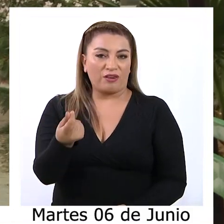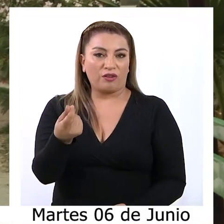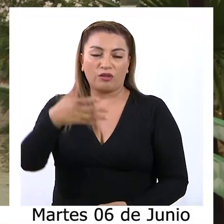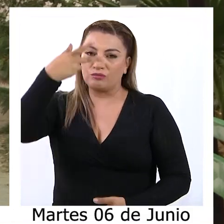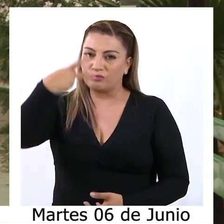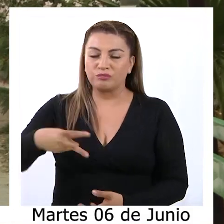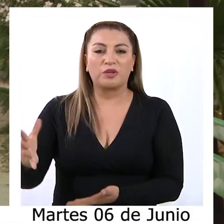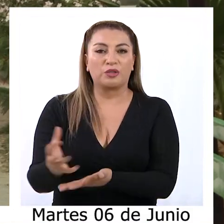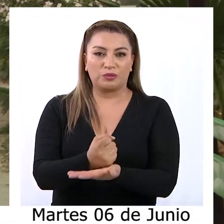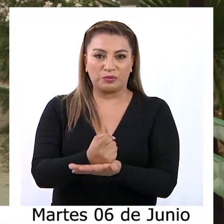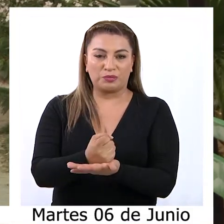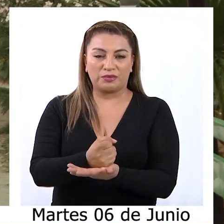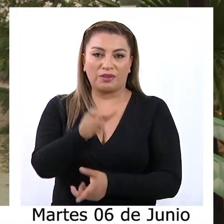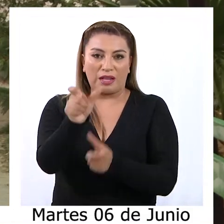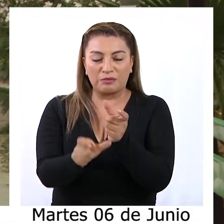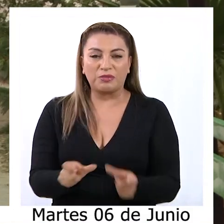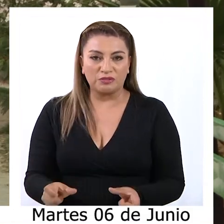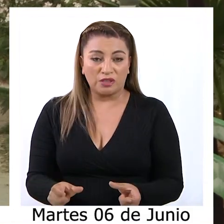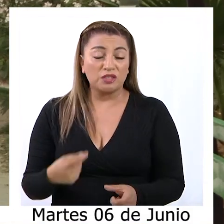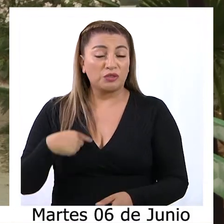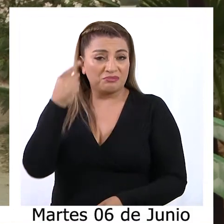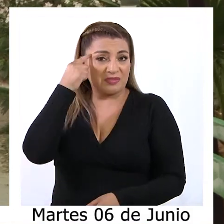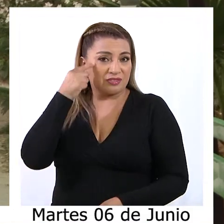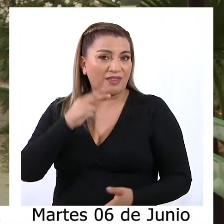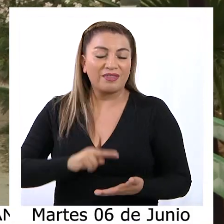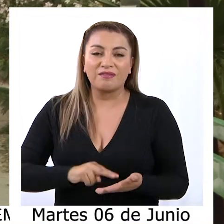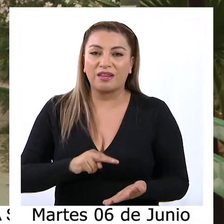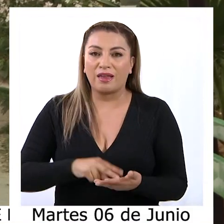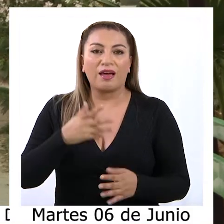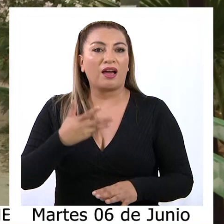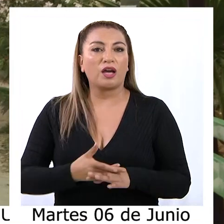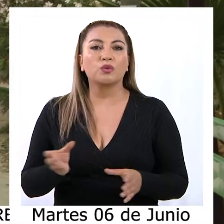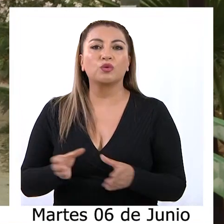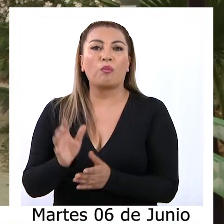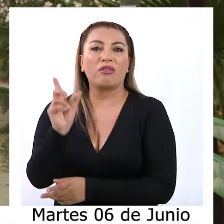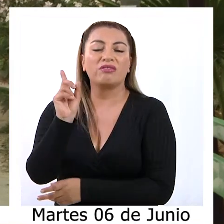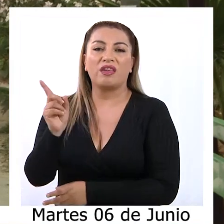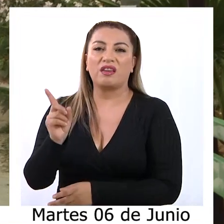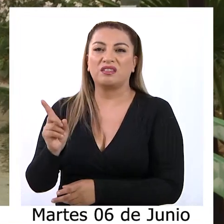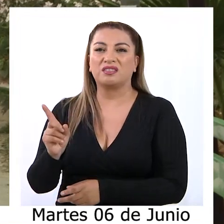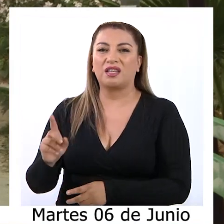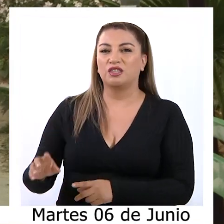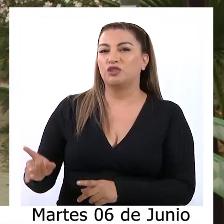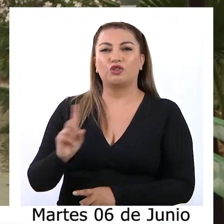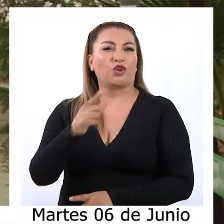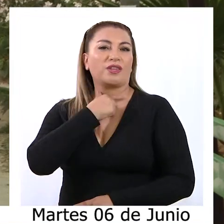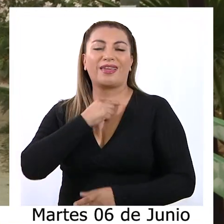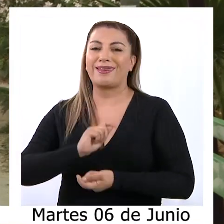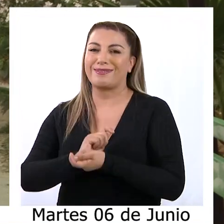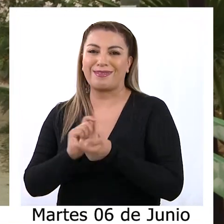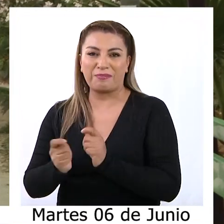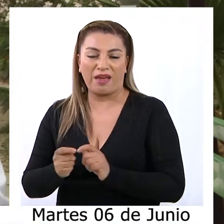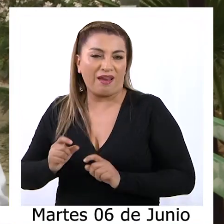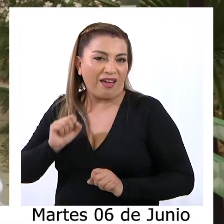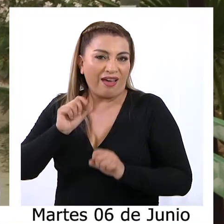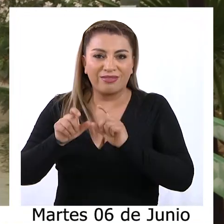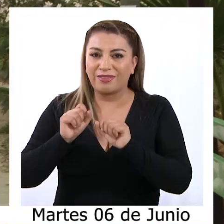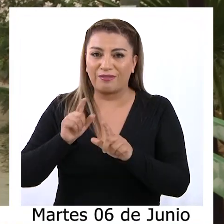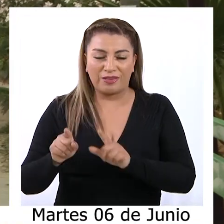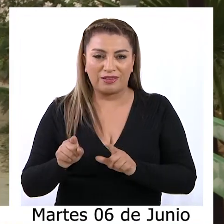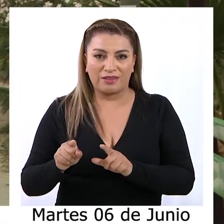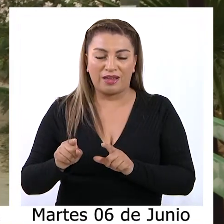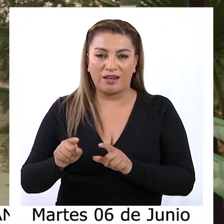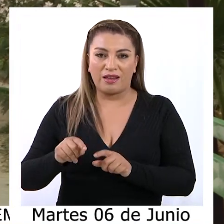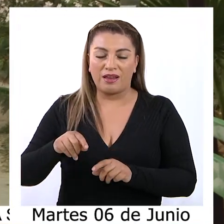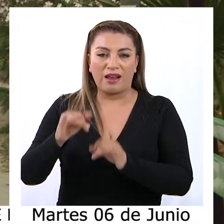apropiaron de sus usuarios. Entonces, creo que efectivamente hay una derecha un tanto intransigente en orden a defender el